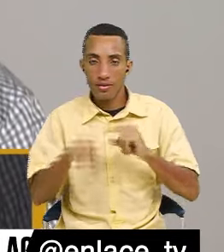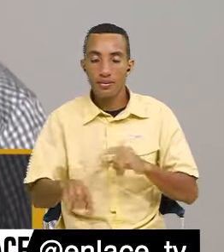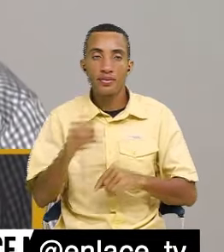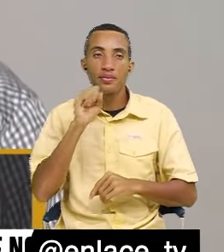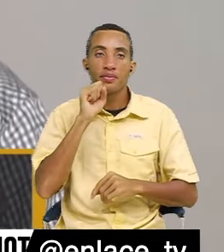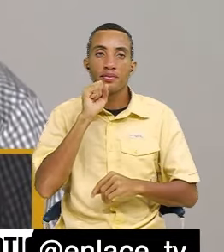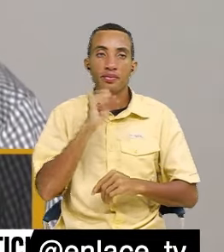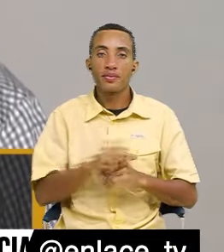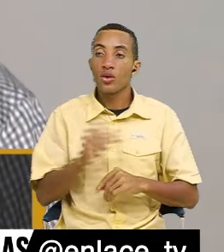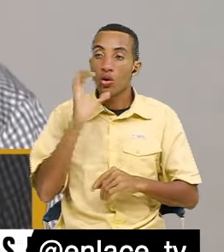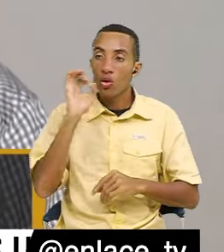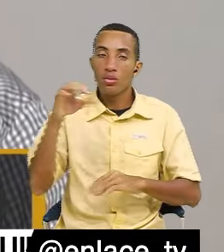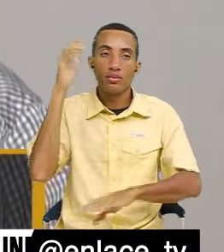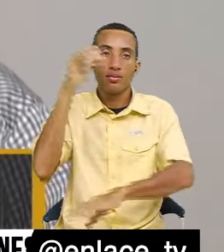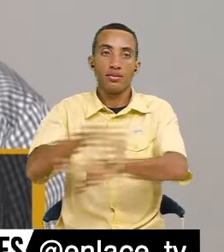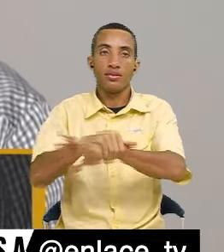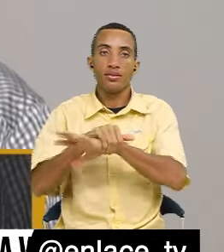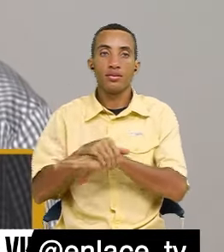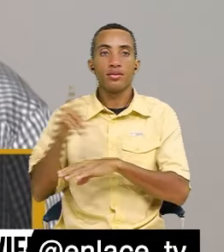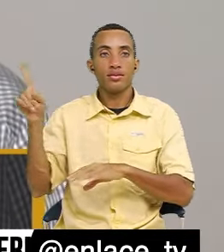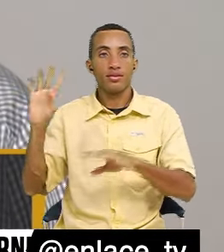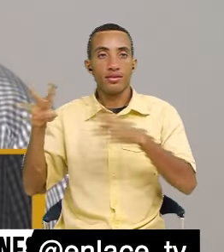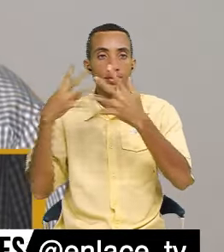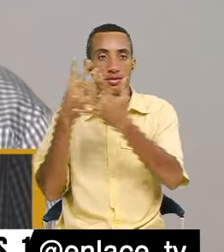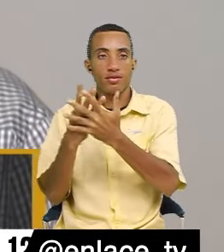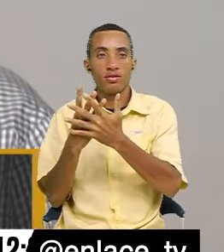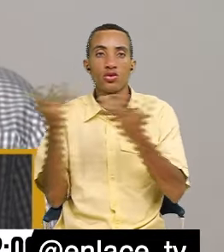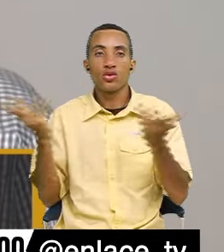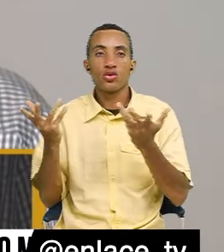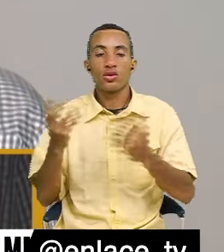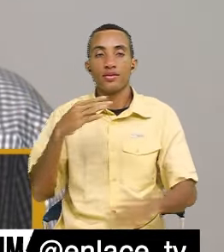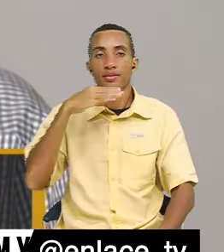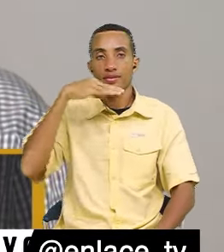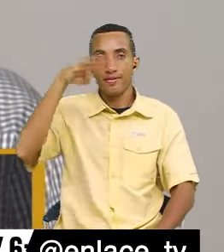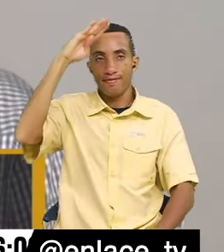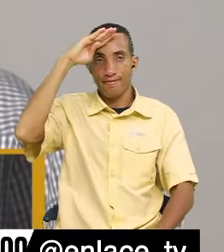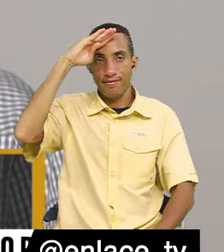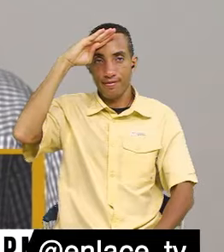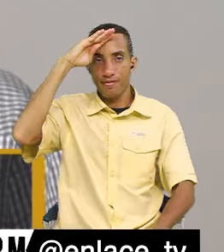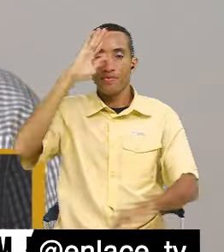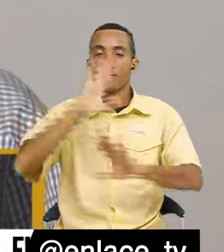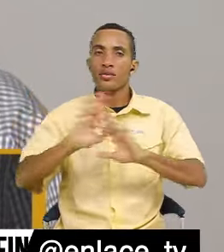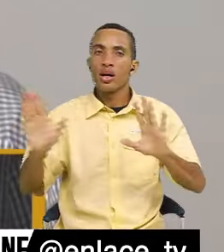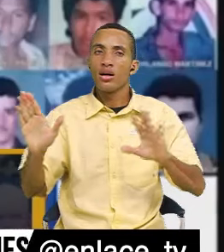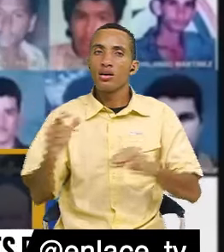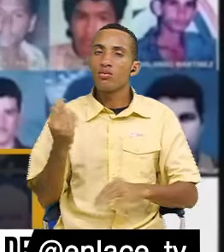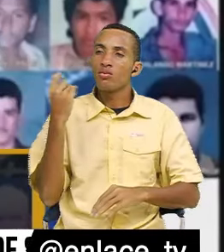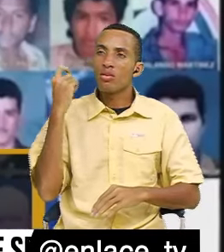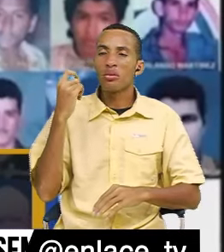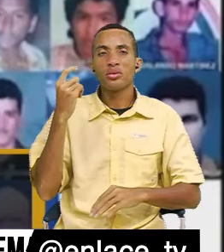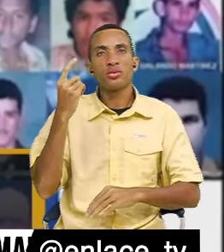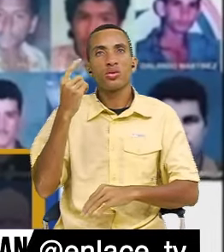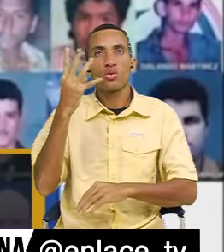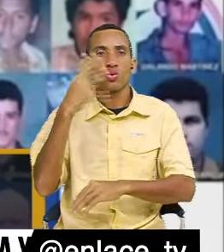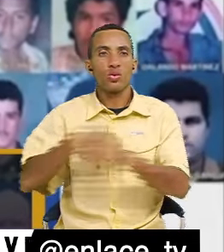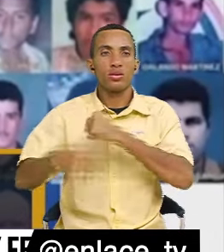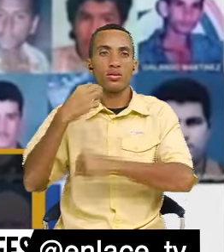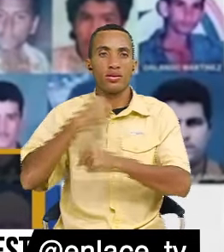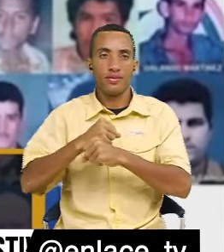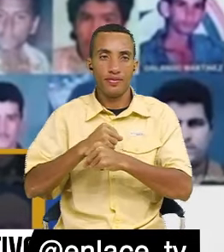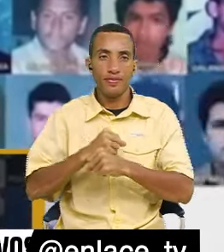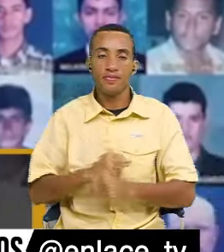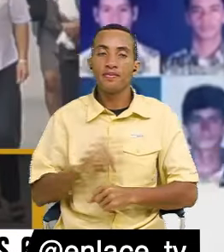está detenido en la cárcel del Pedregal en Medellín desde el momento de su captura hace ya cerca de 4 años. Sobre quién es la persona vinculada